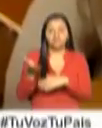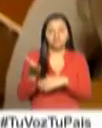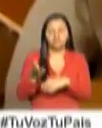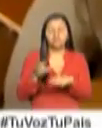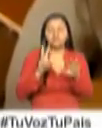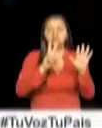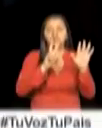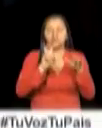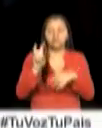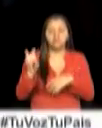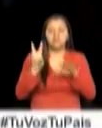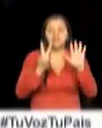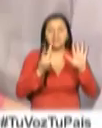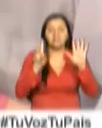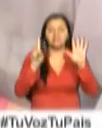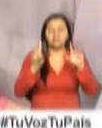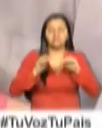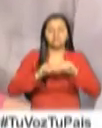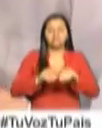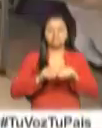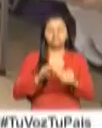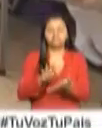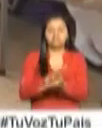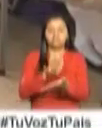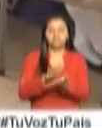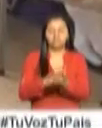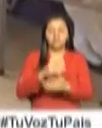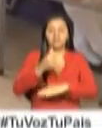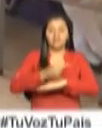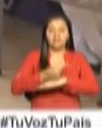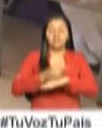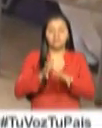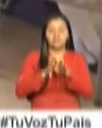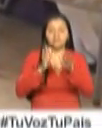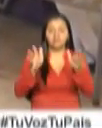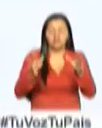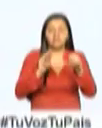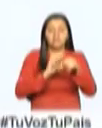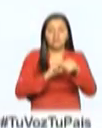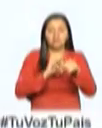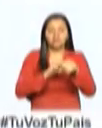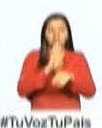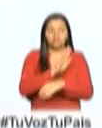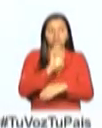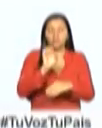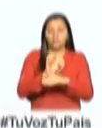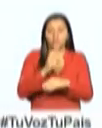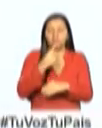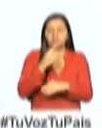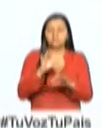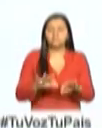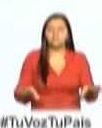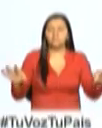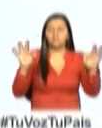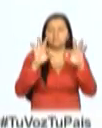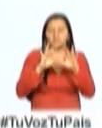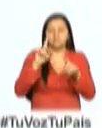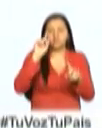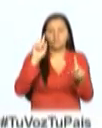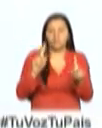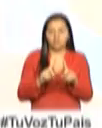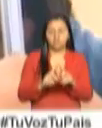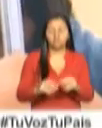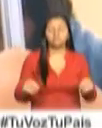educativas públicas del país. Juan Cisneros, gerente general de Microsoft en Ecuador, destacó la importancia de este convenio y